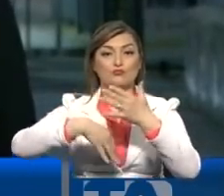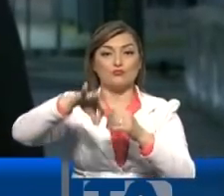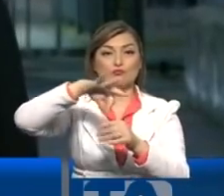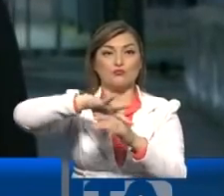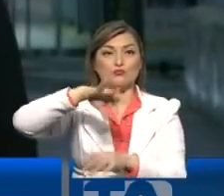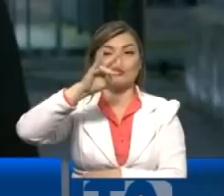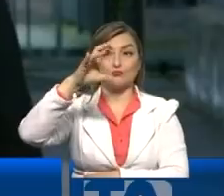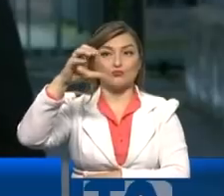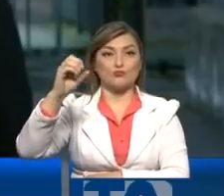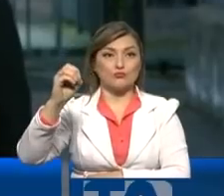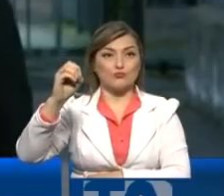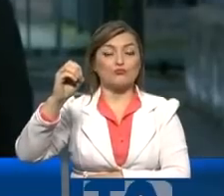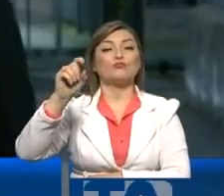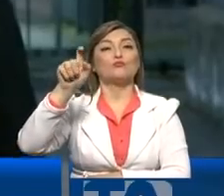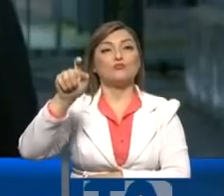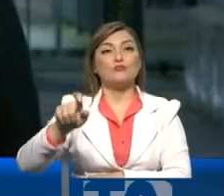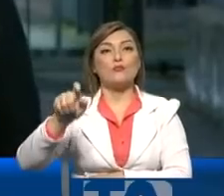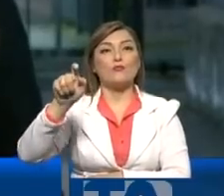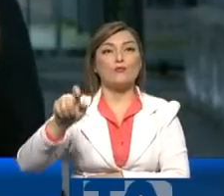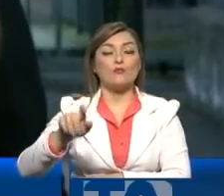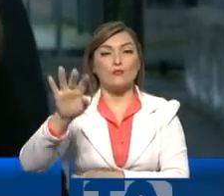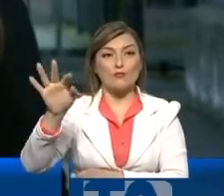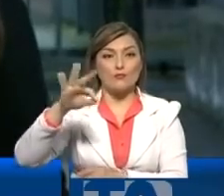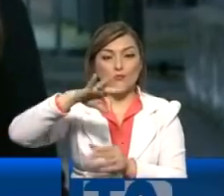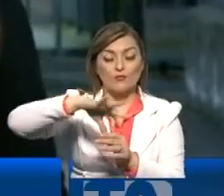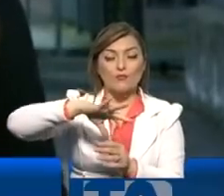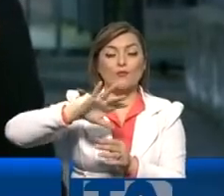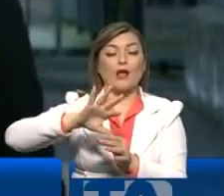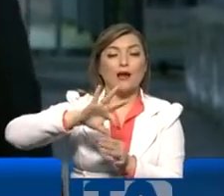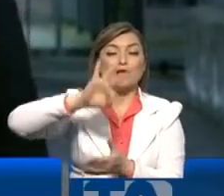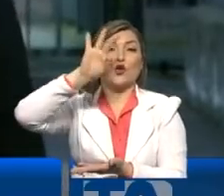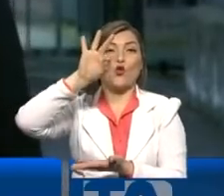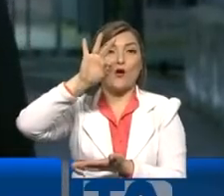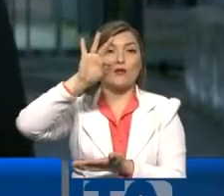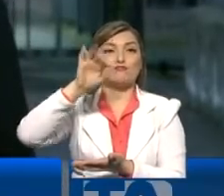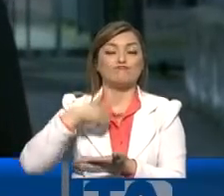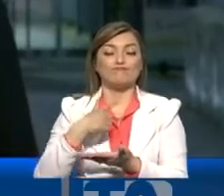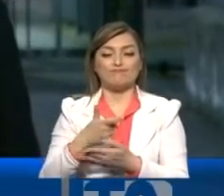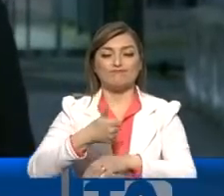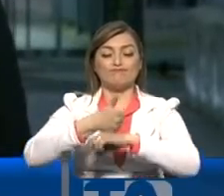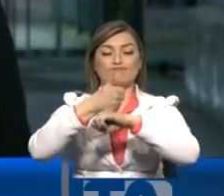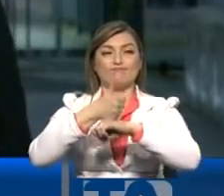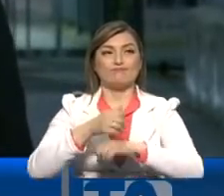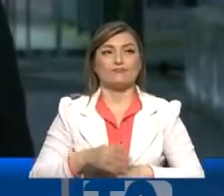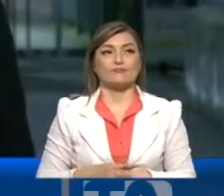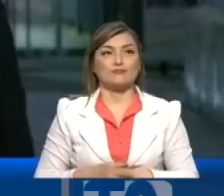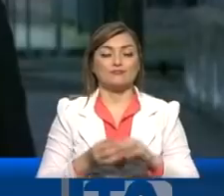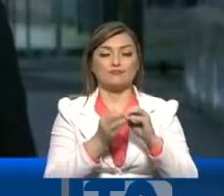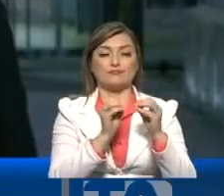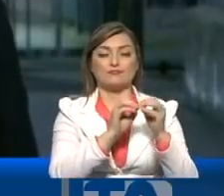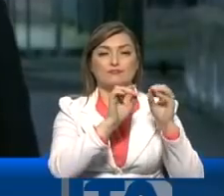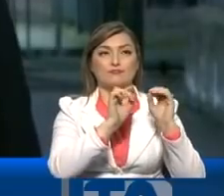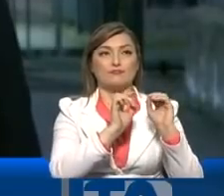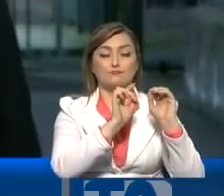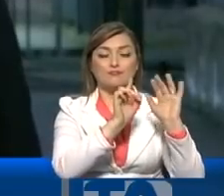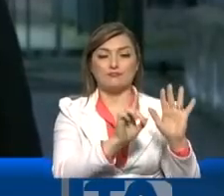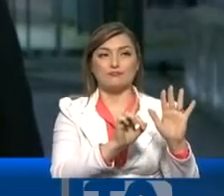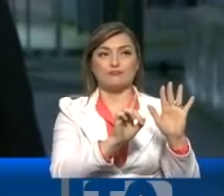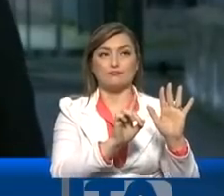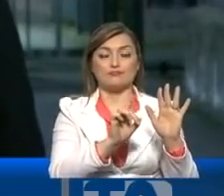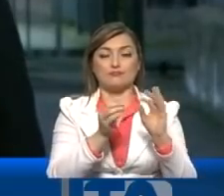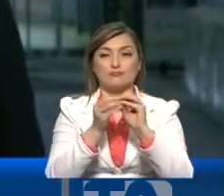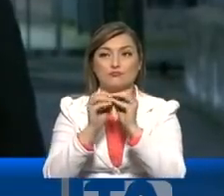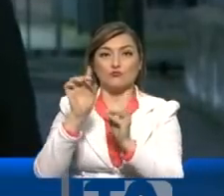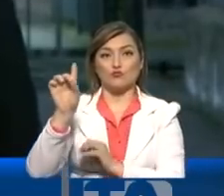votos exactos los que se requieren para elegir las autoridades del legislativo y dejando por fuera al PSC y también a